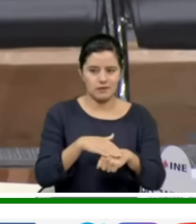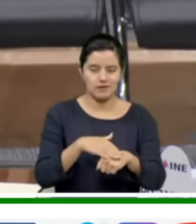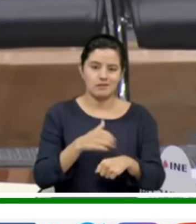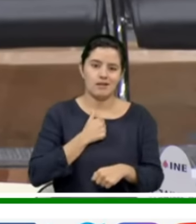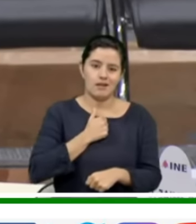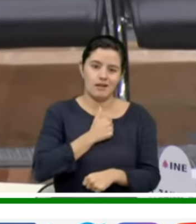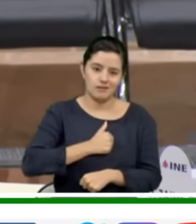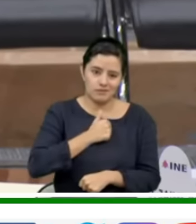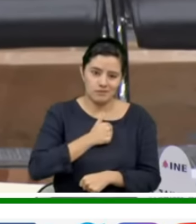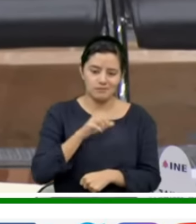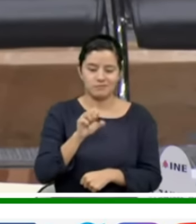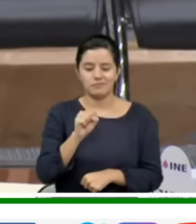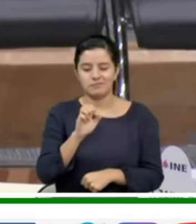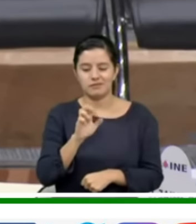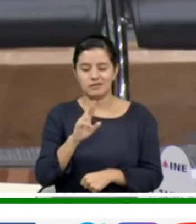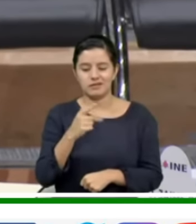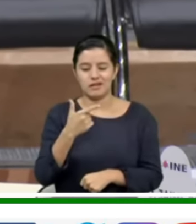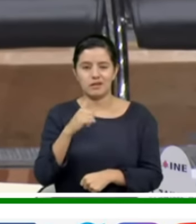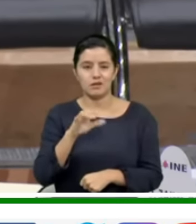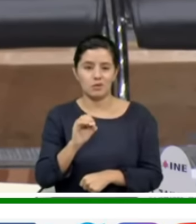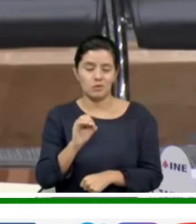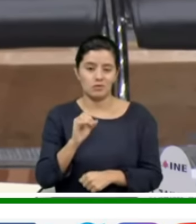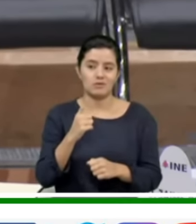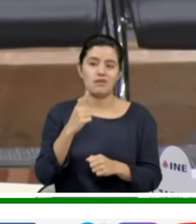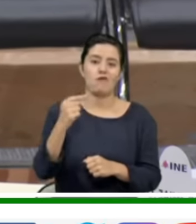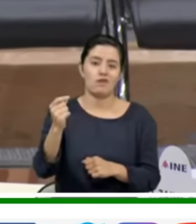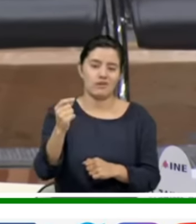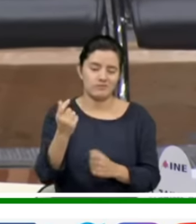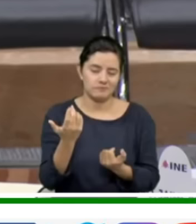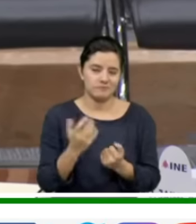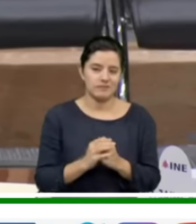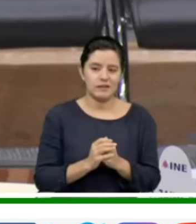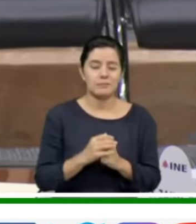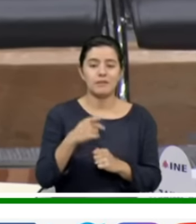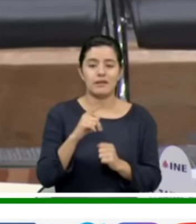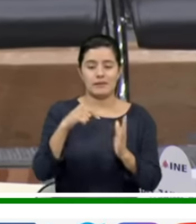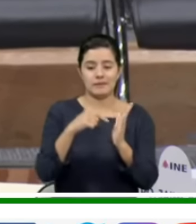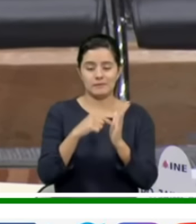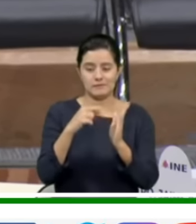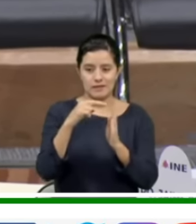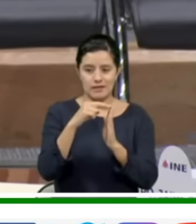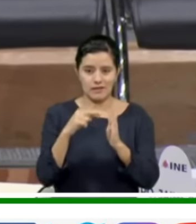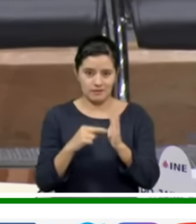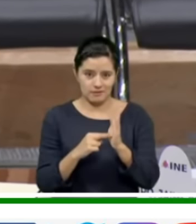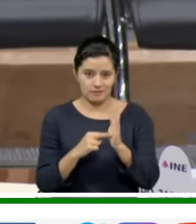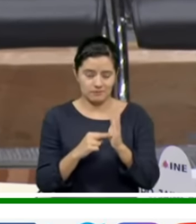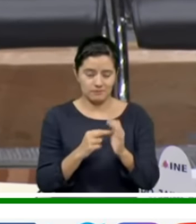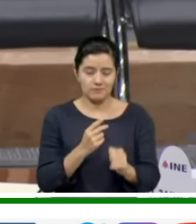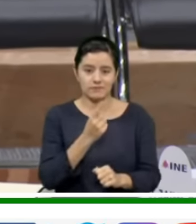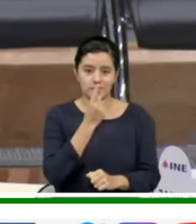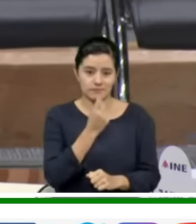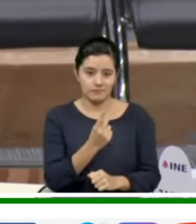Sergio Carlos Gutiérrez luna no anda por acá pero dado que nuestro reglamento solo permite que el